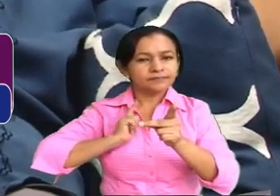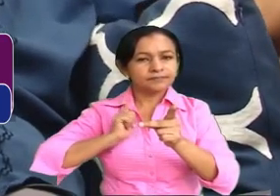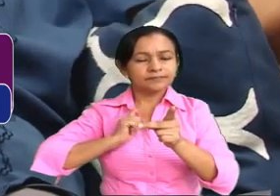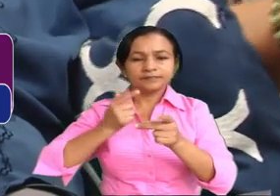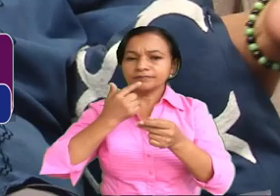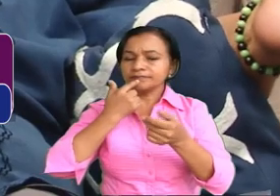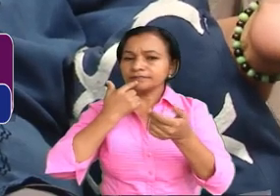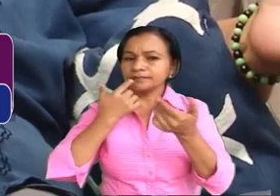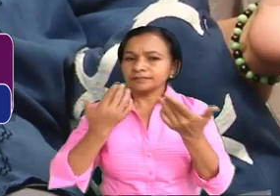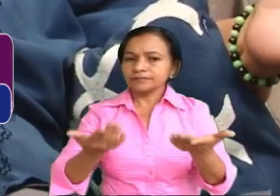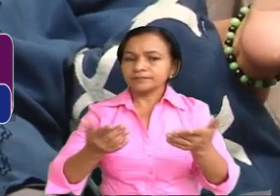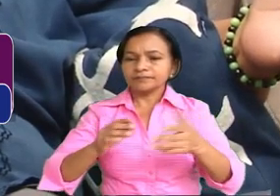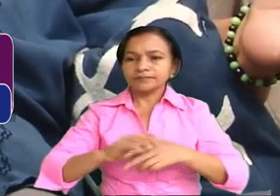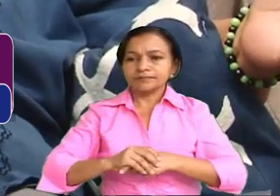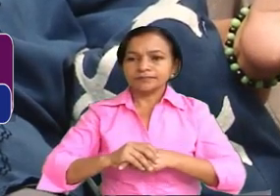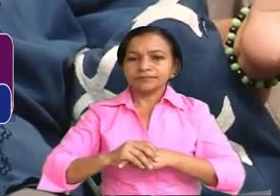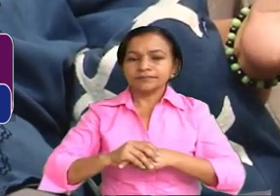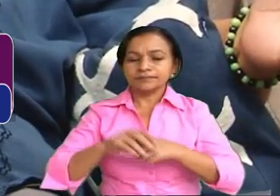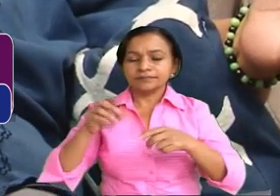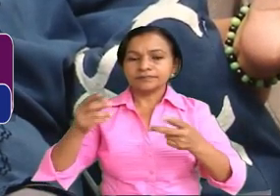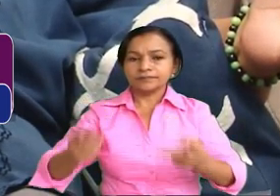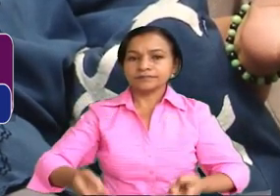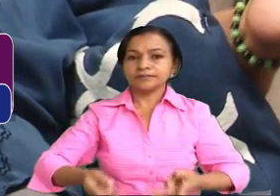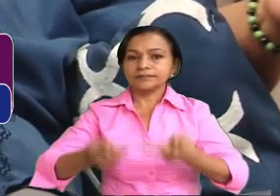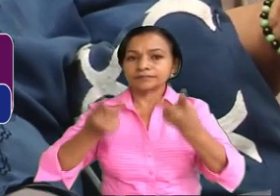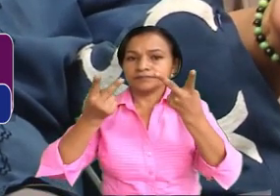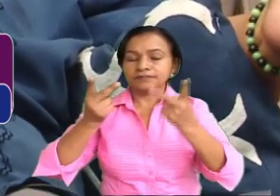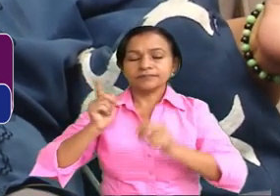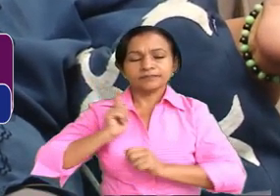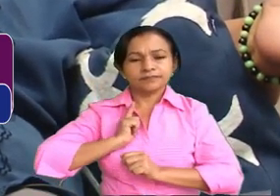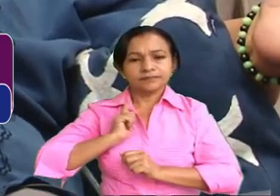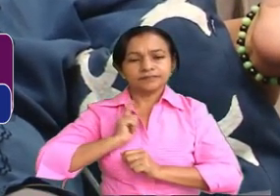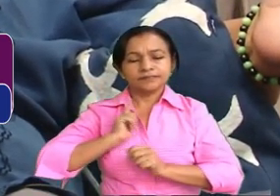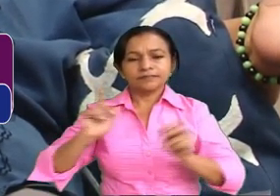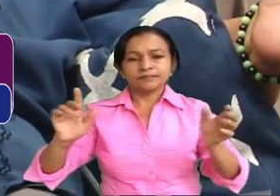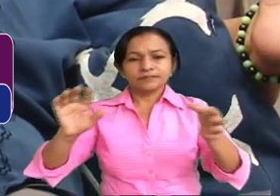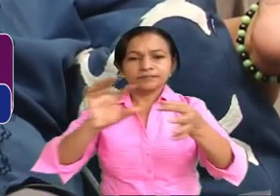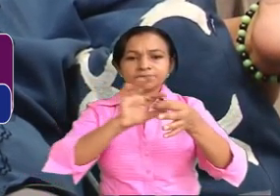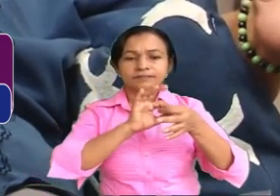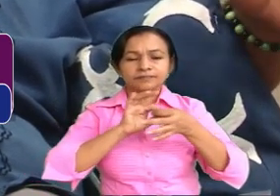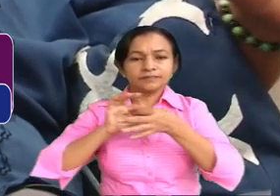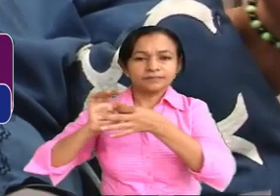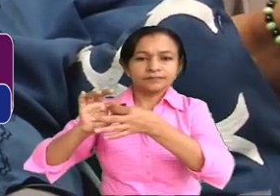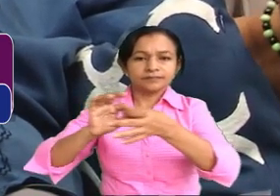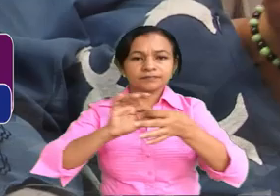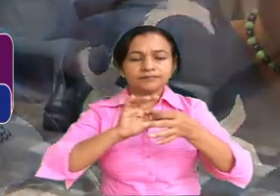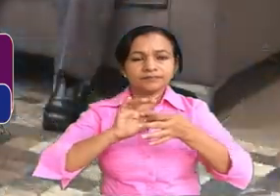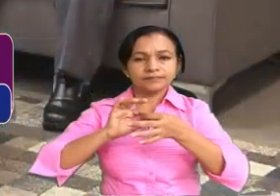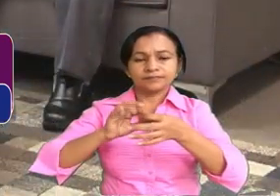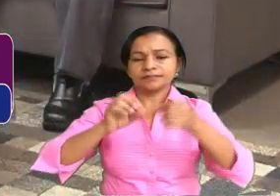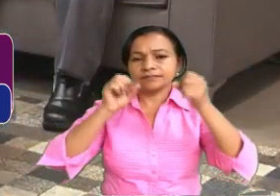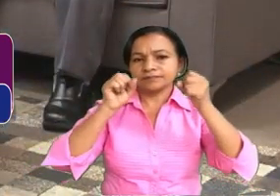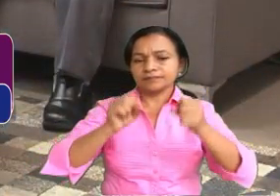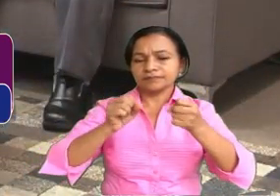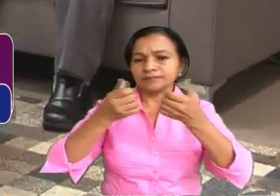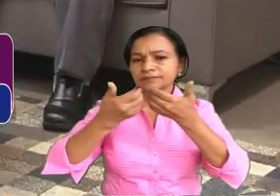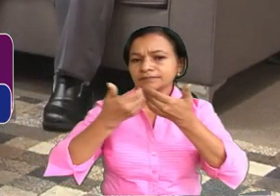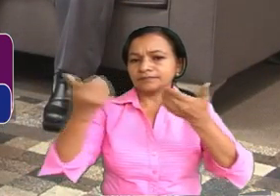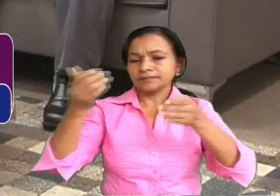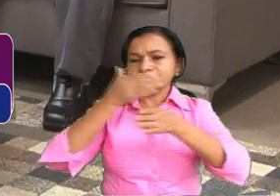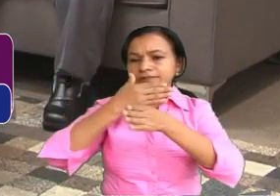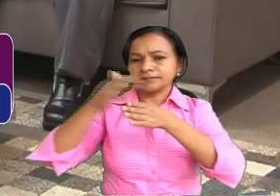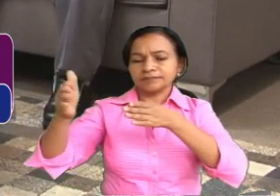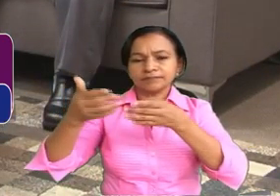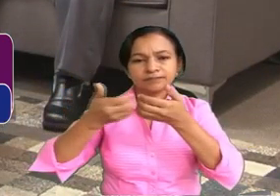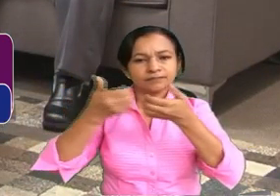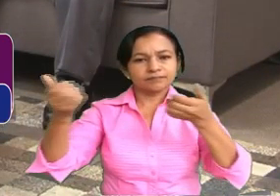Porque para esta vida tenemos que estar unidos. Ningún hombre es una isla, ninguna mujer